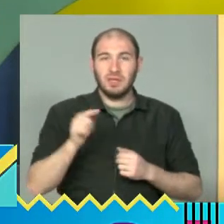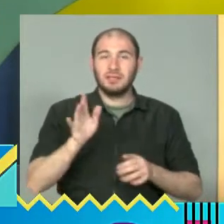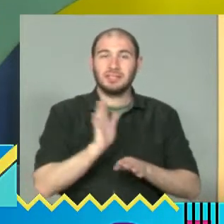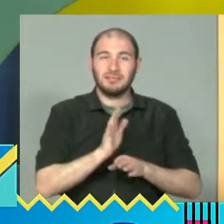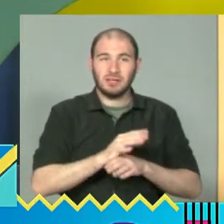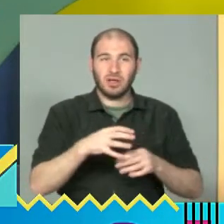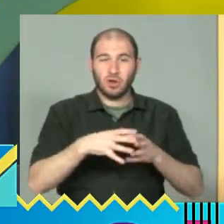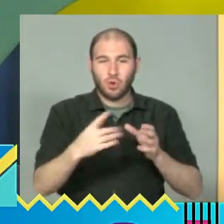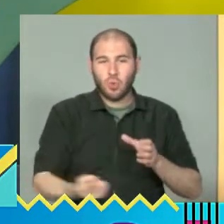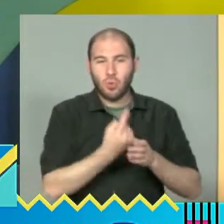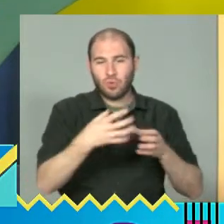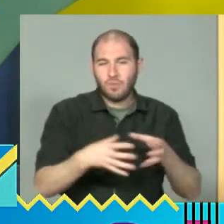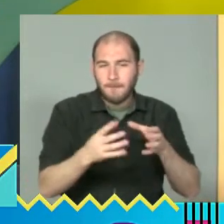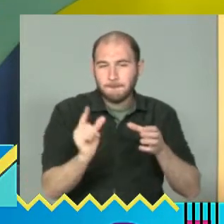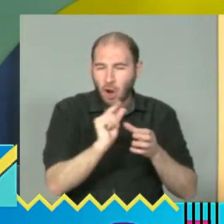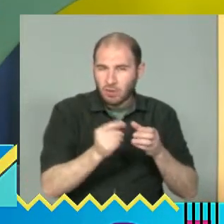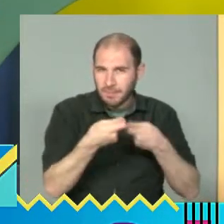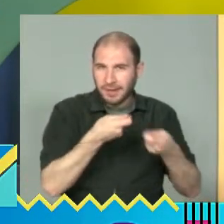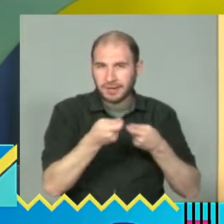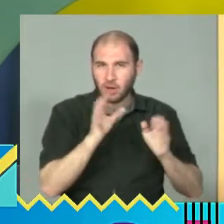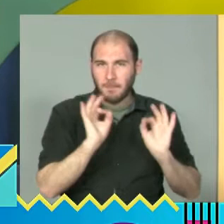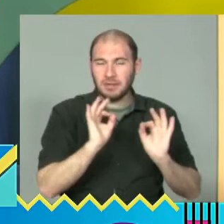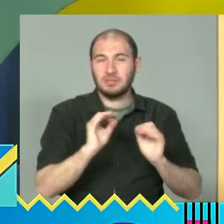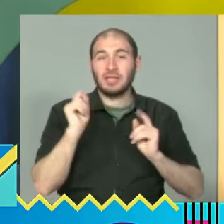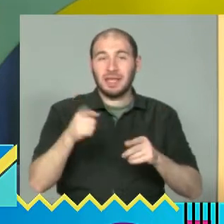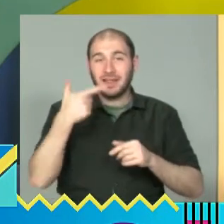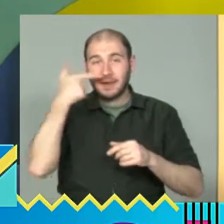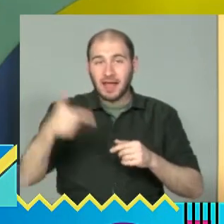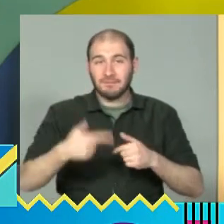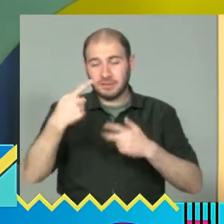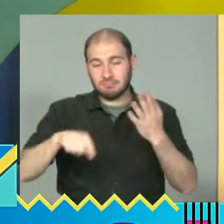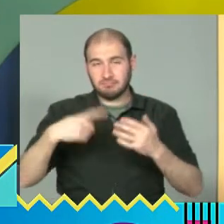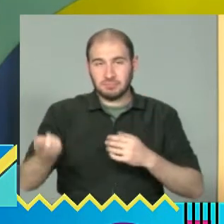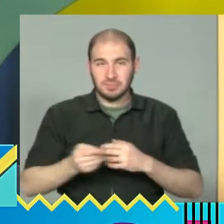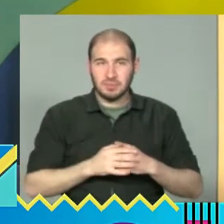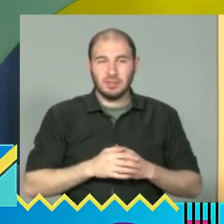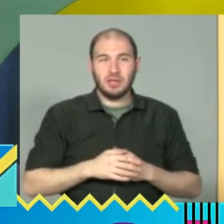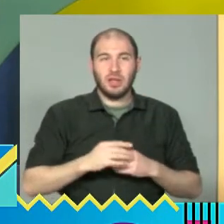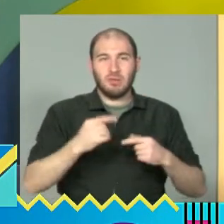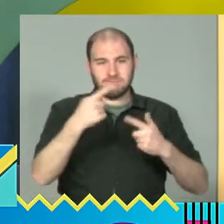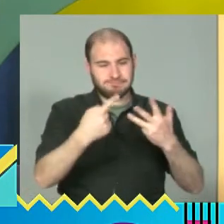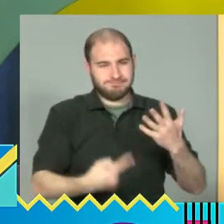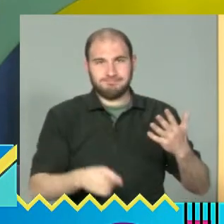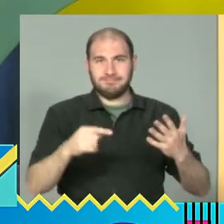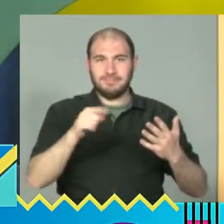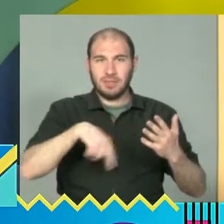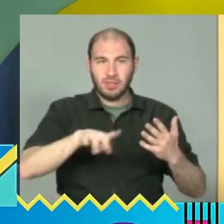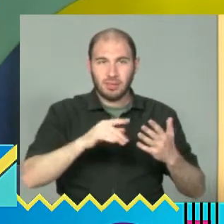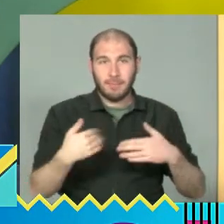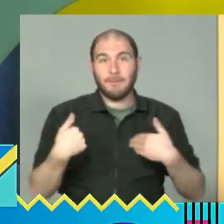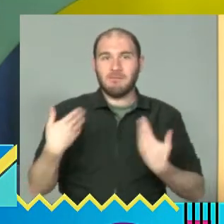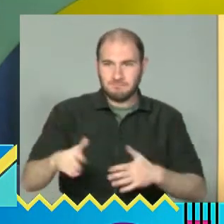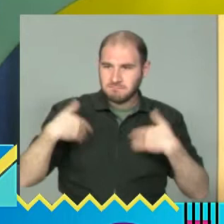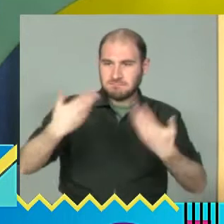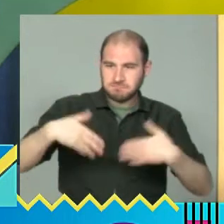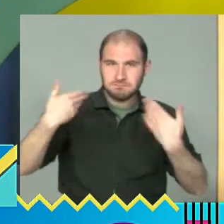una situación de oligopolio y eso estructuralmente, incluso los combustibles y demás, te genera toda una situación que contribuye por